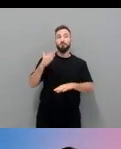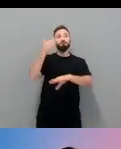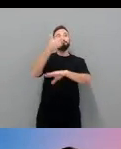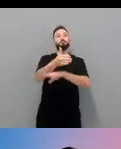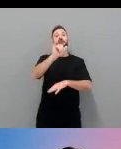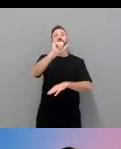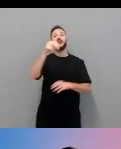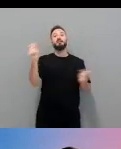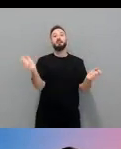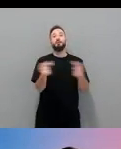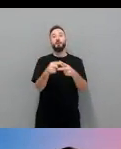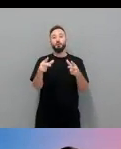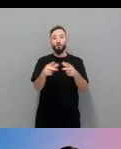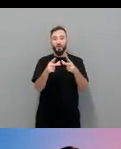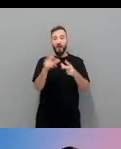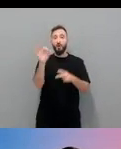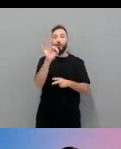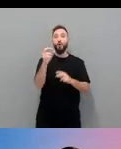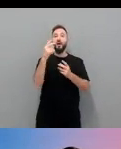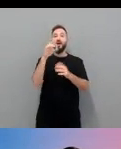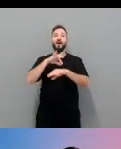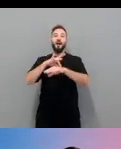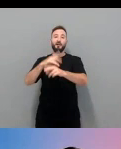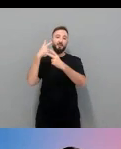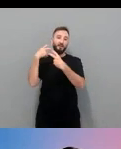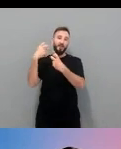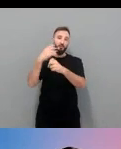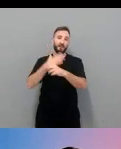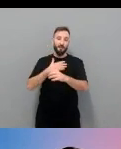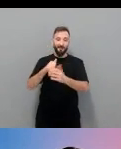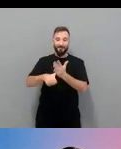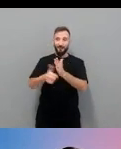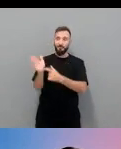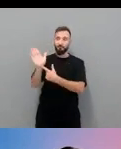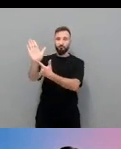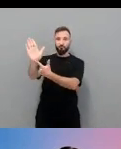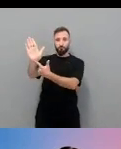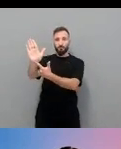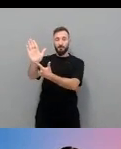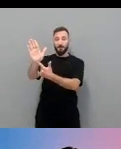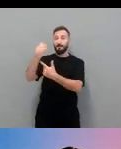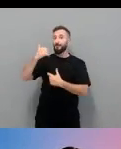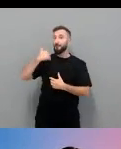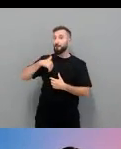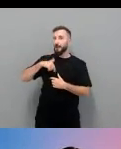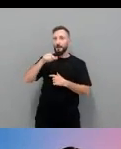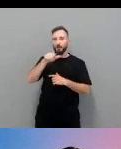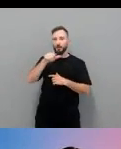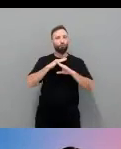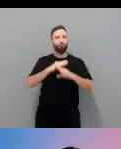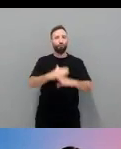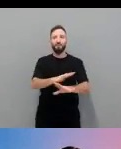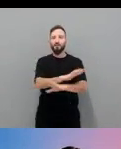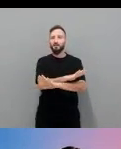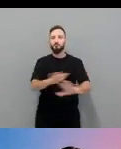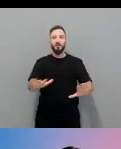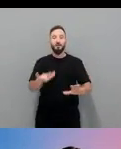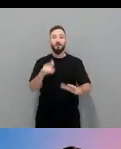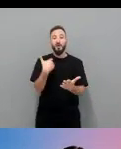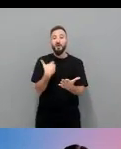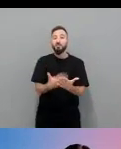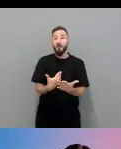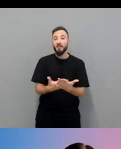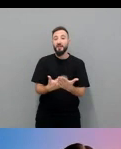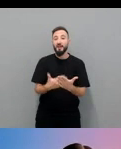agencia tributaria para identificarnos con nuestro DNI, y con esto es suficiente. Es decir, con este